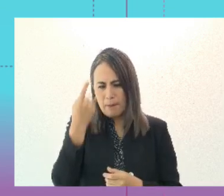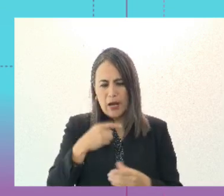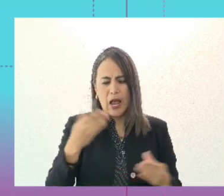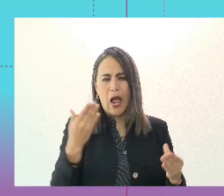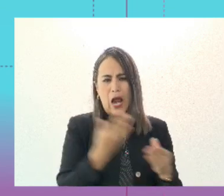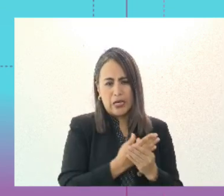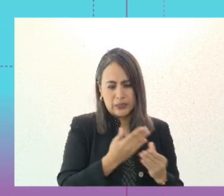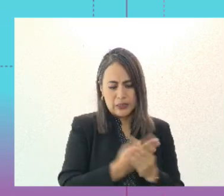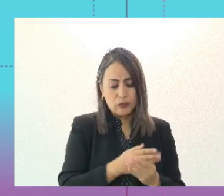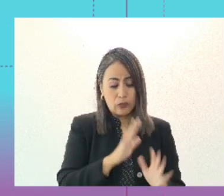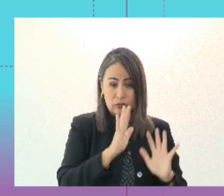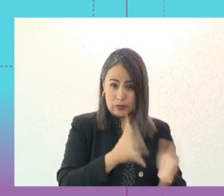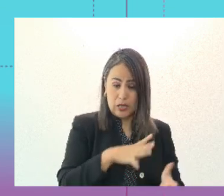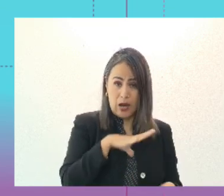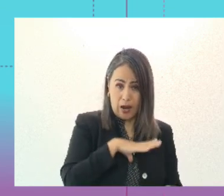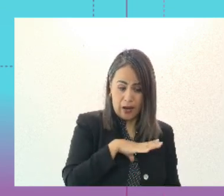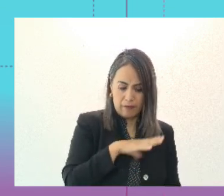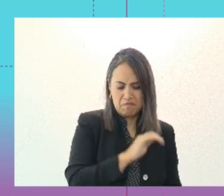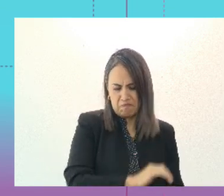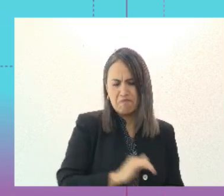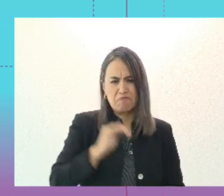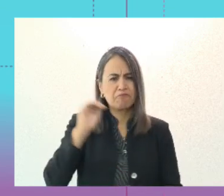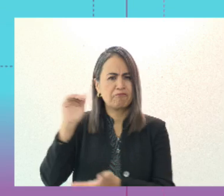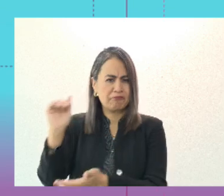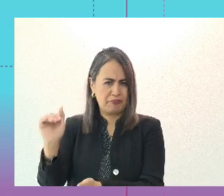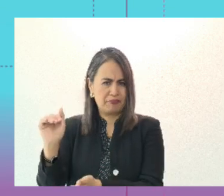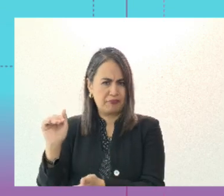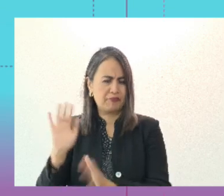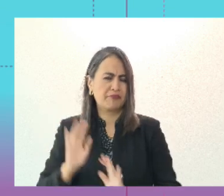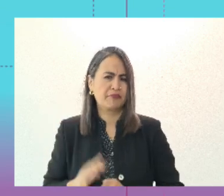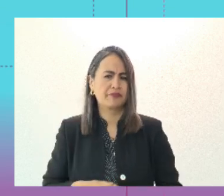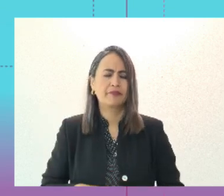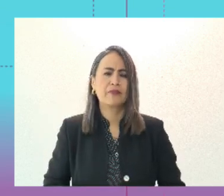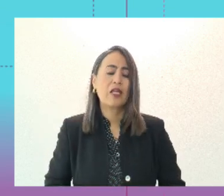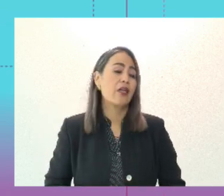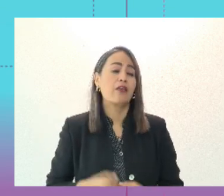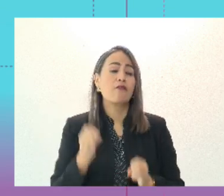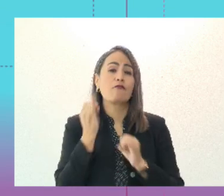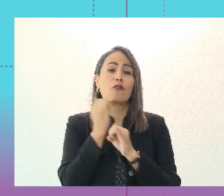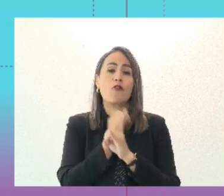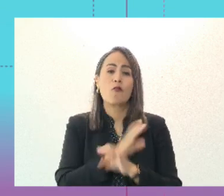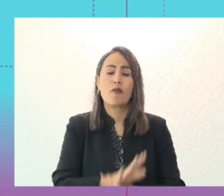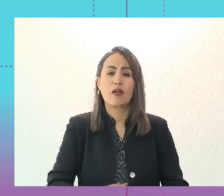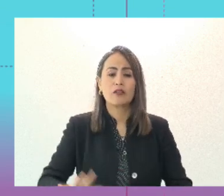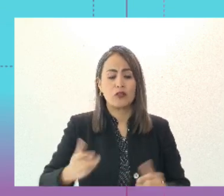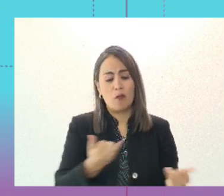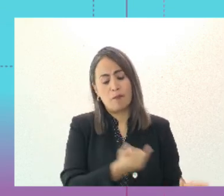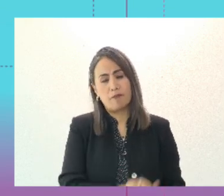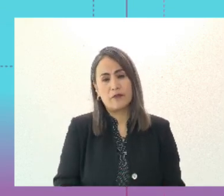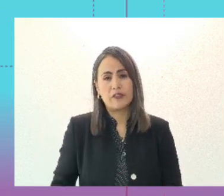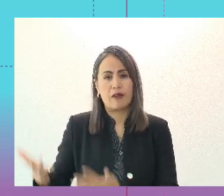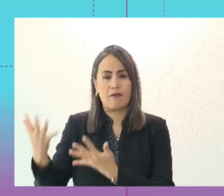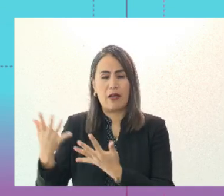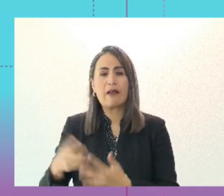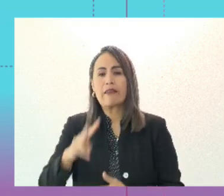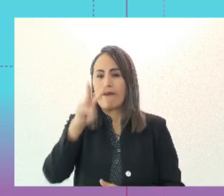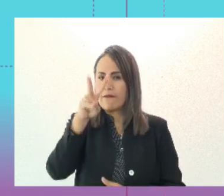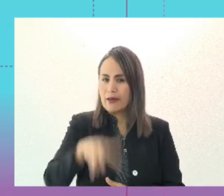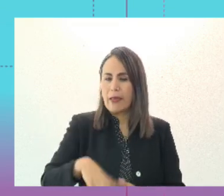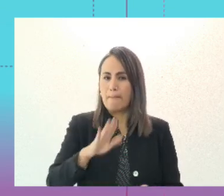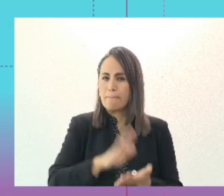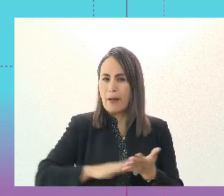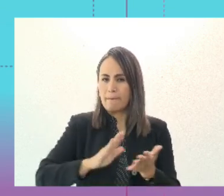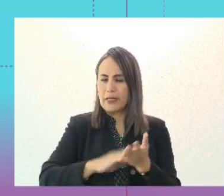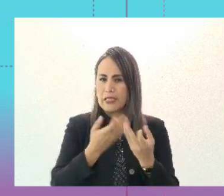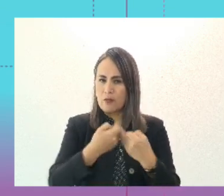ver que este traslado de la información pues lleve los documentos reales